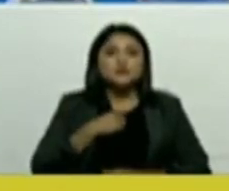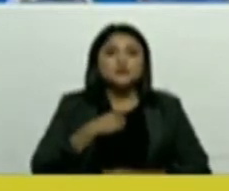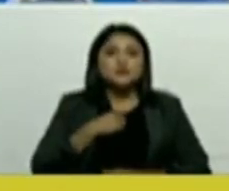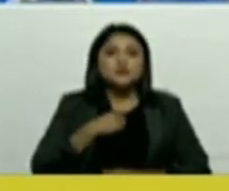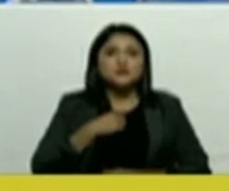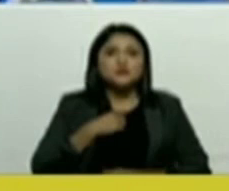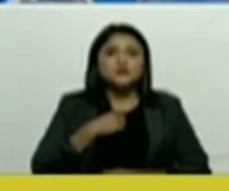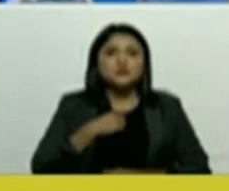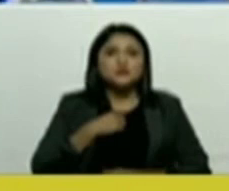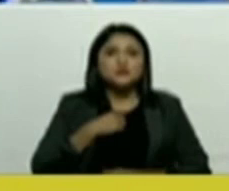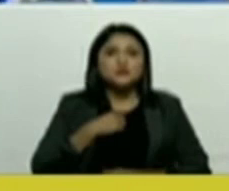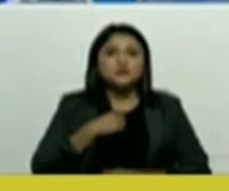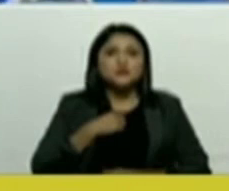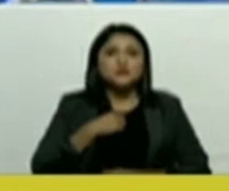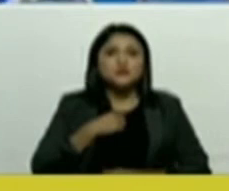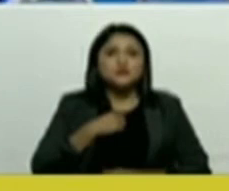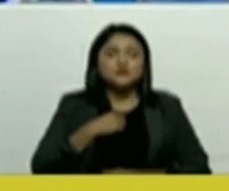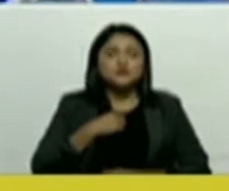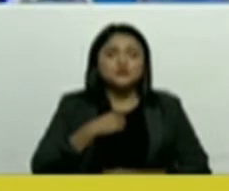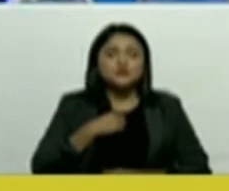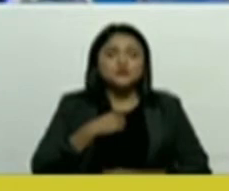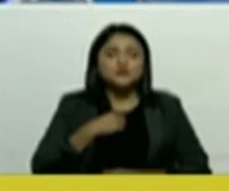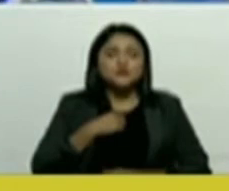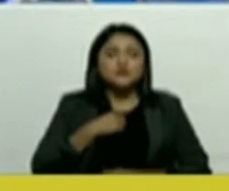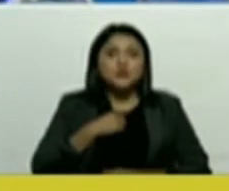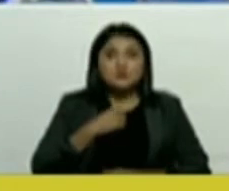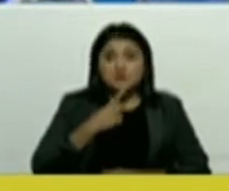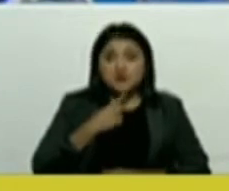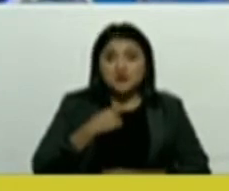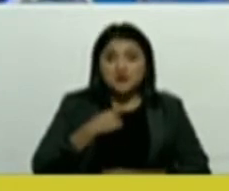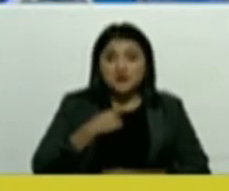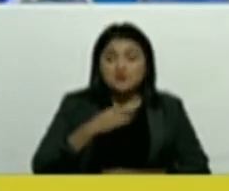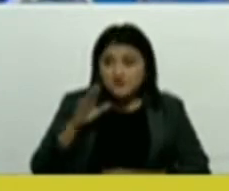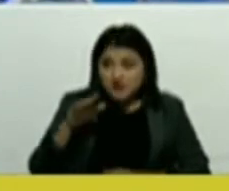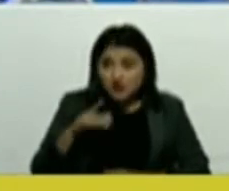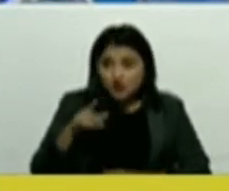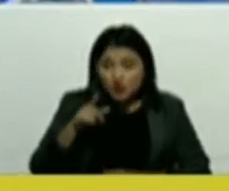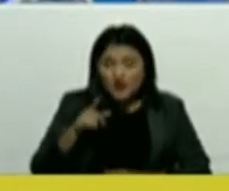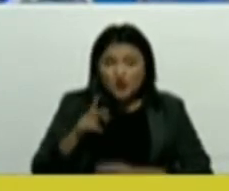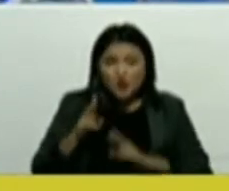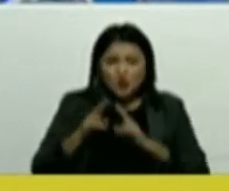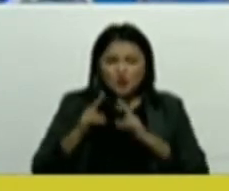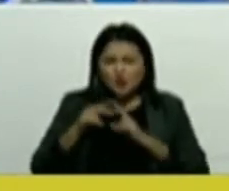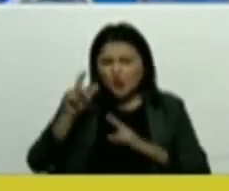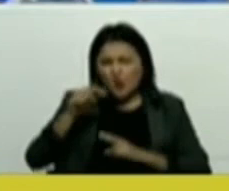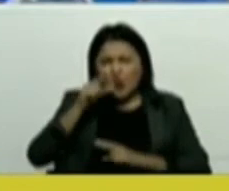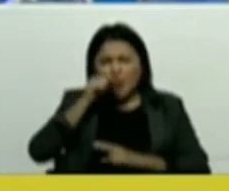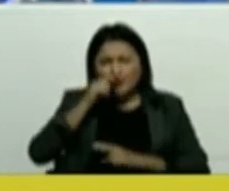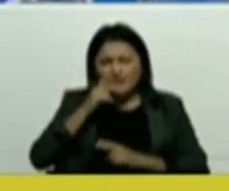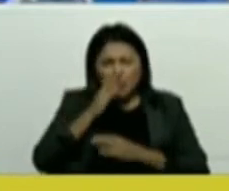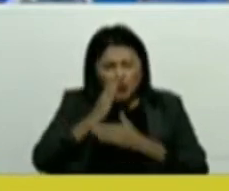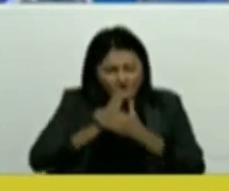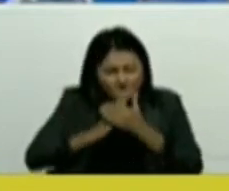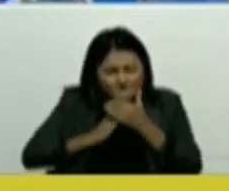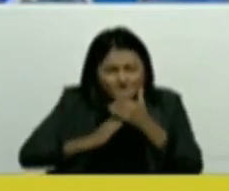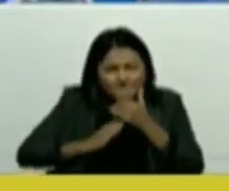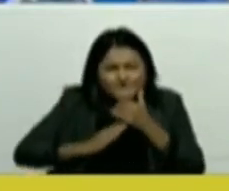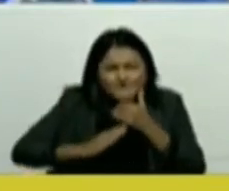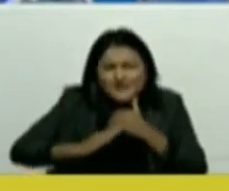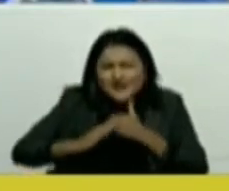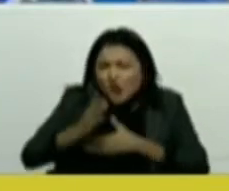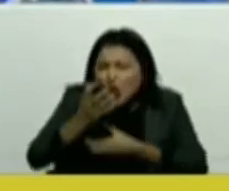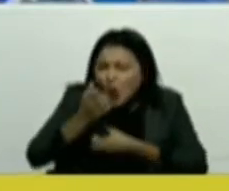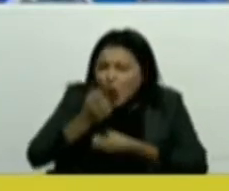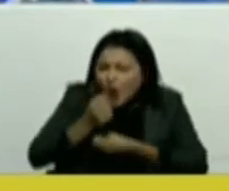selfless human being. Me dijo, mira, vas a conocer al hombre más humilde y menos